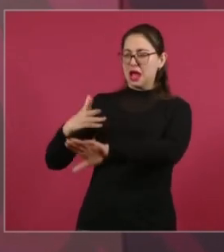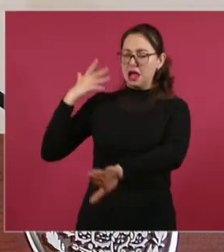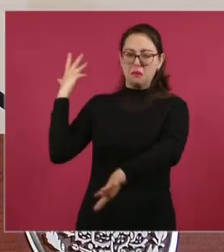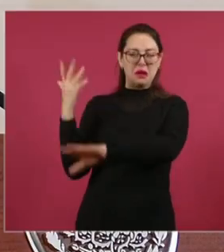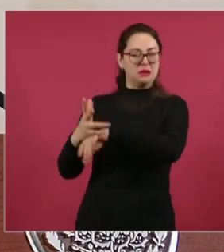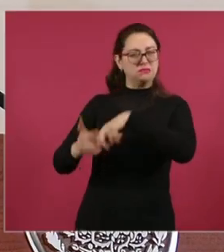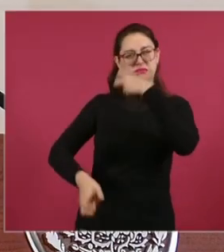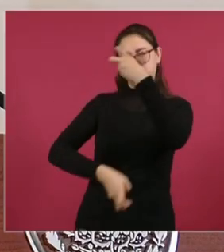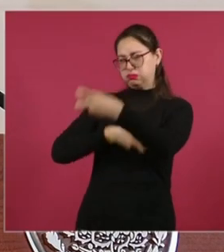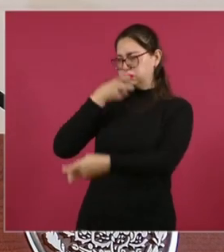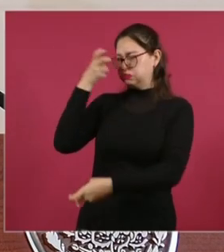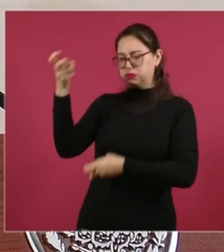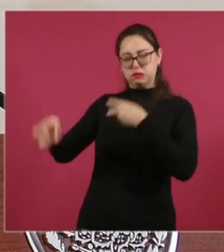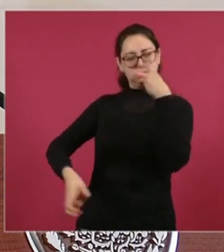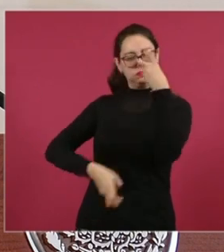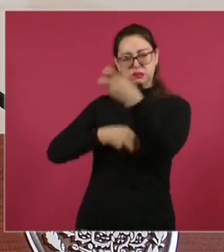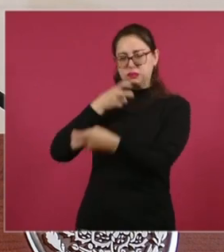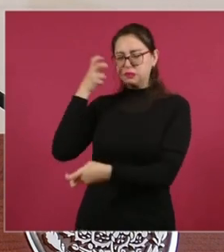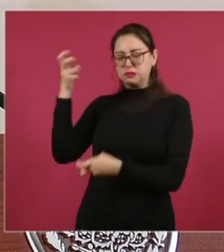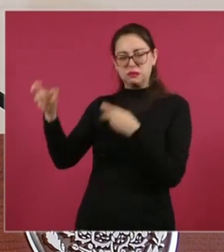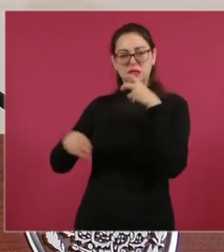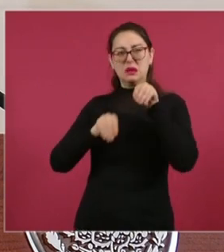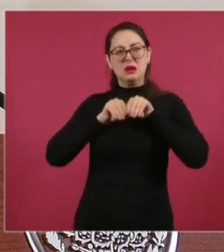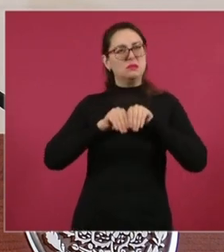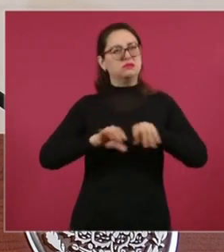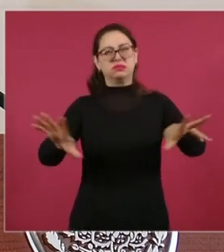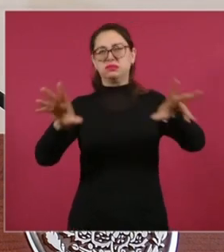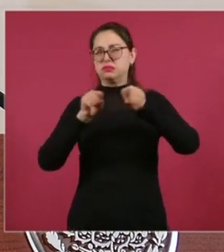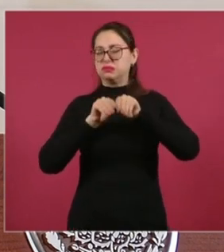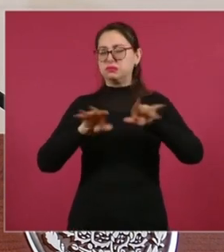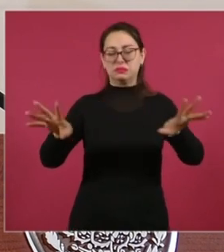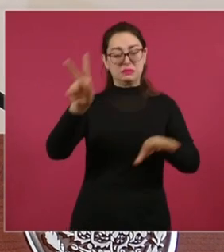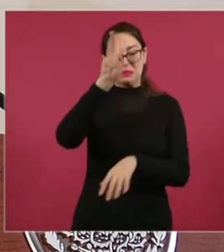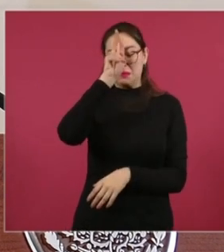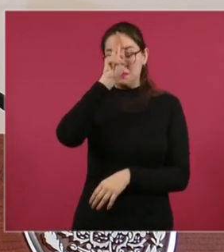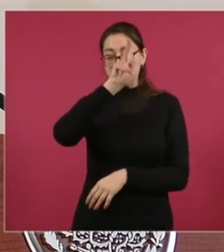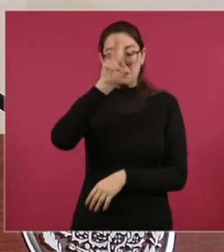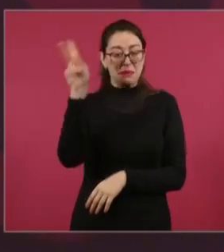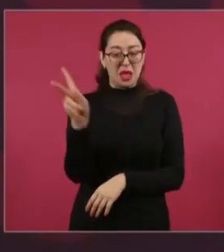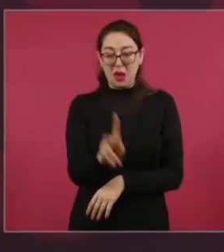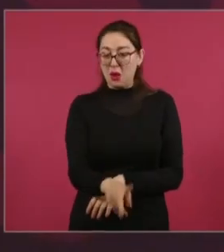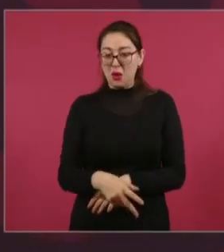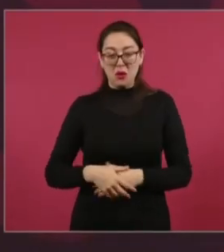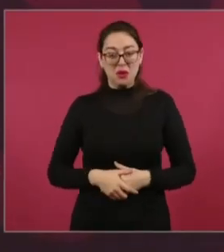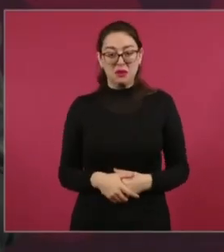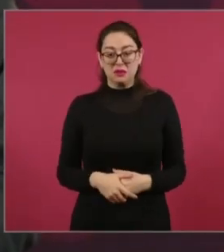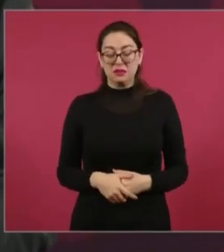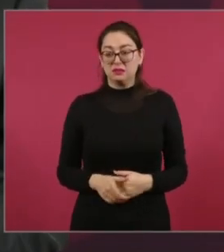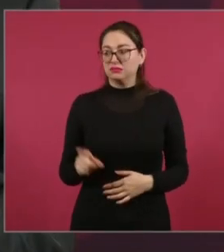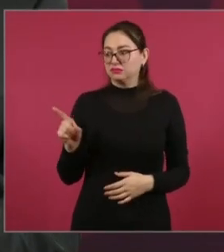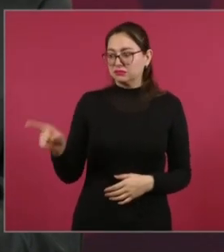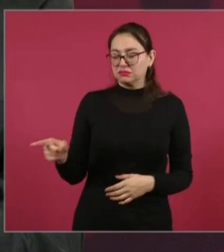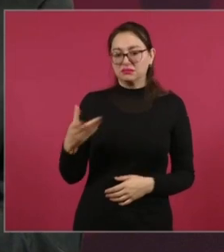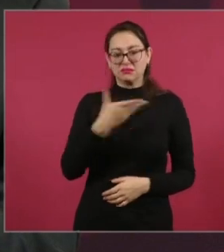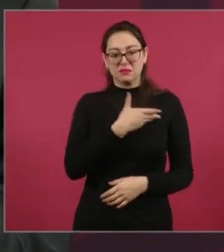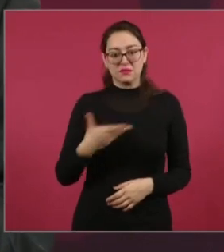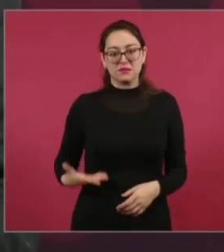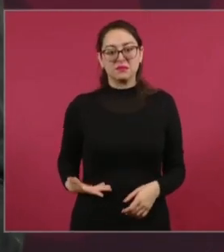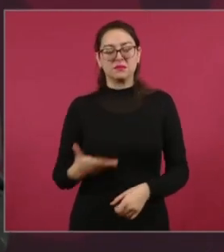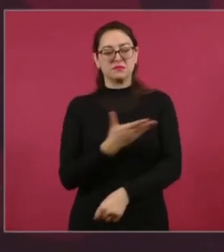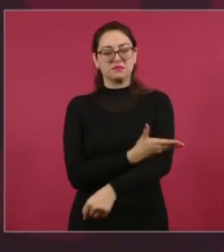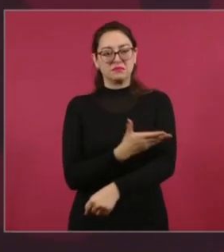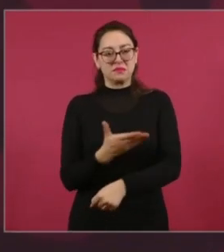tremenda, y el presidente Madero era un hombre respetuoso, tolerante,